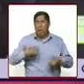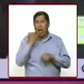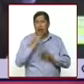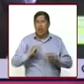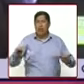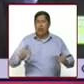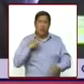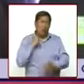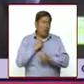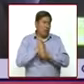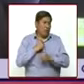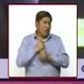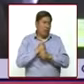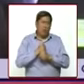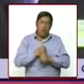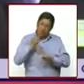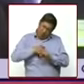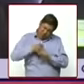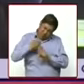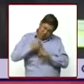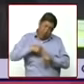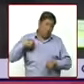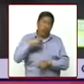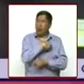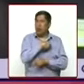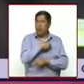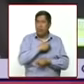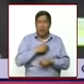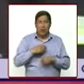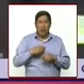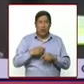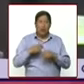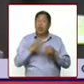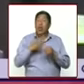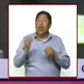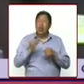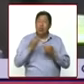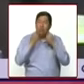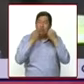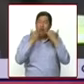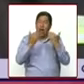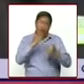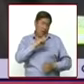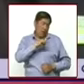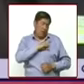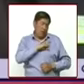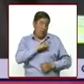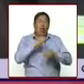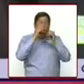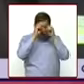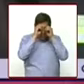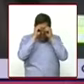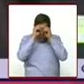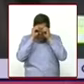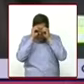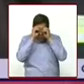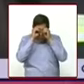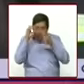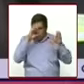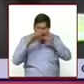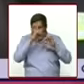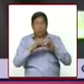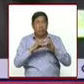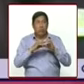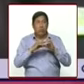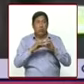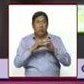trabajo de sonero que tiene el personal, principalmente en este caso de inteligencia, de la FELCC, que ha tenido el resultado positivo de la recuperación de estas dos niñas.